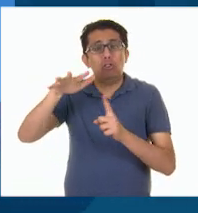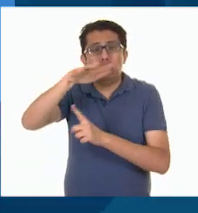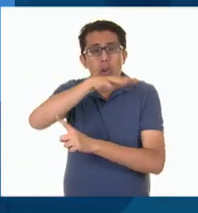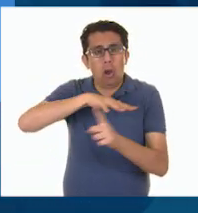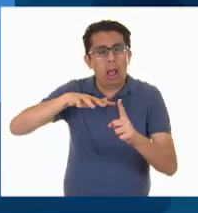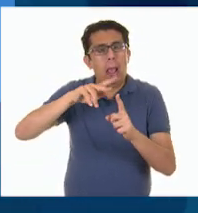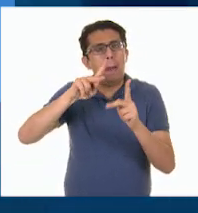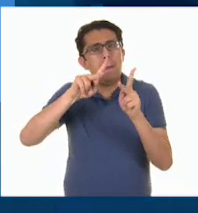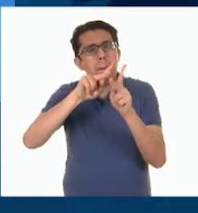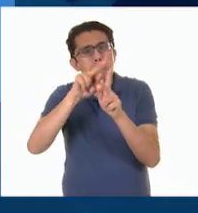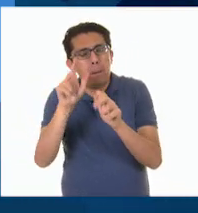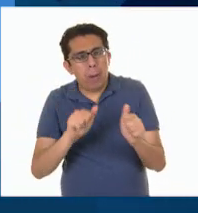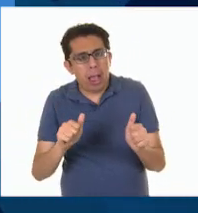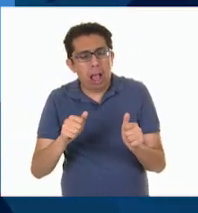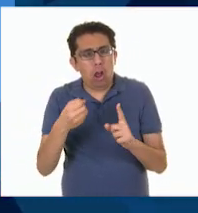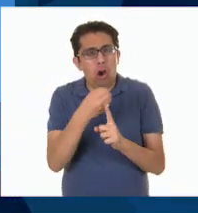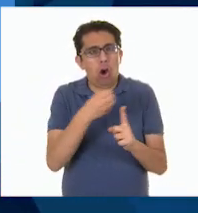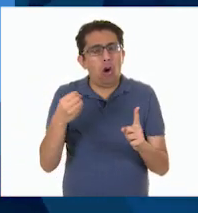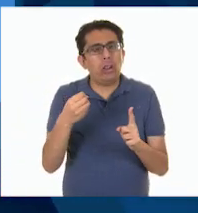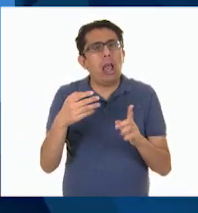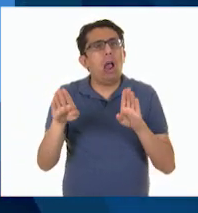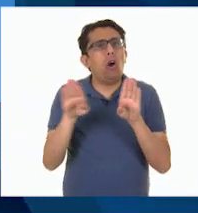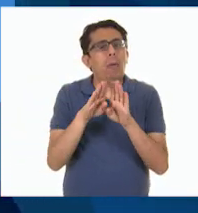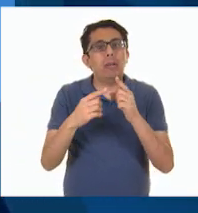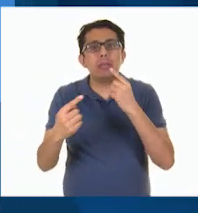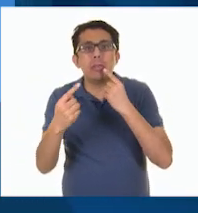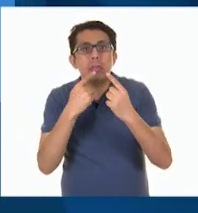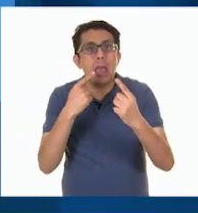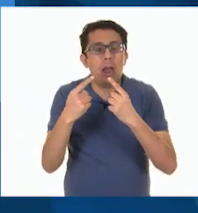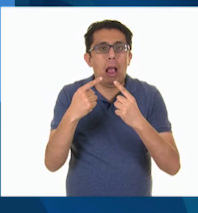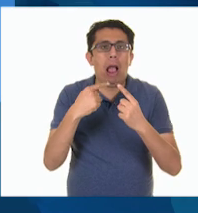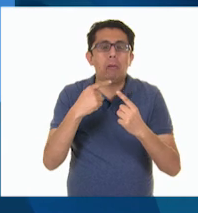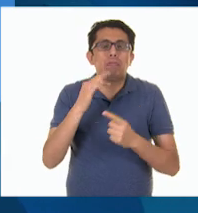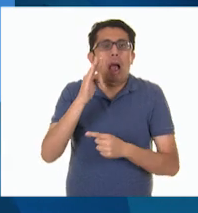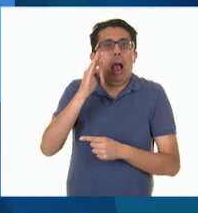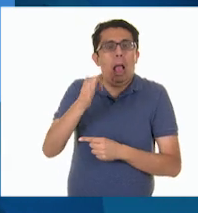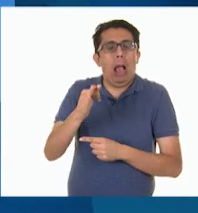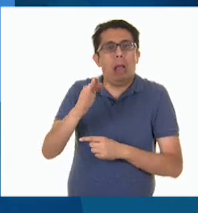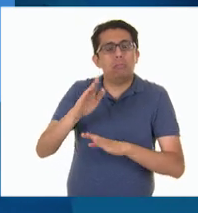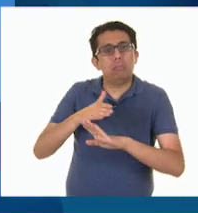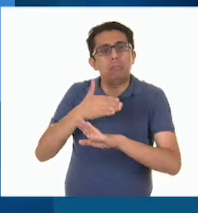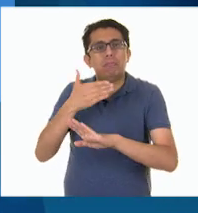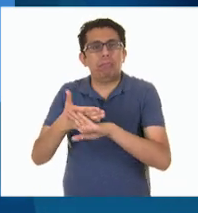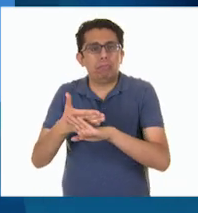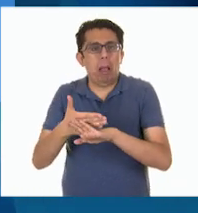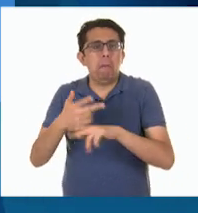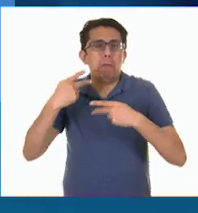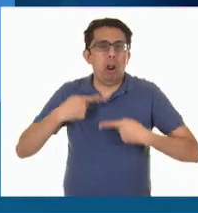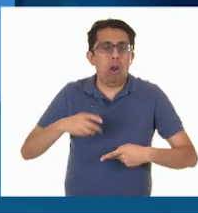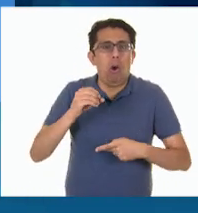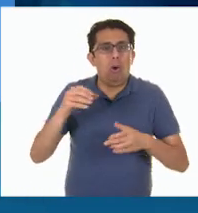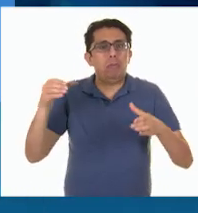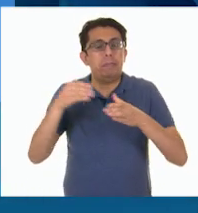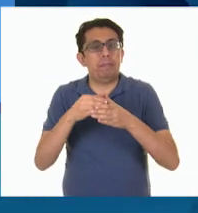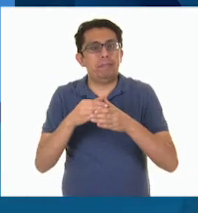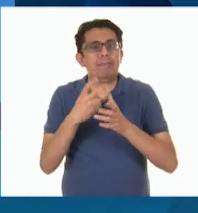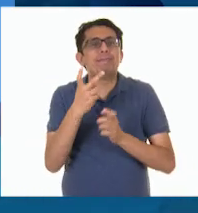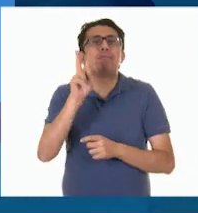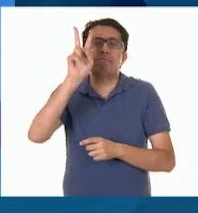diálogo y el reconocimiento del daño a las personas y o comunidades. ¿Qué sabes?